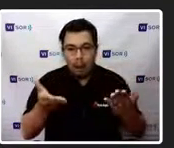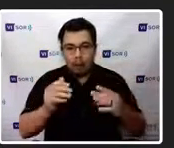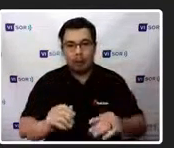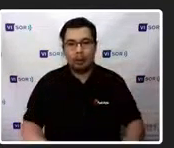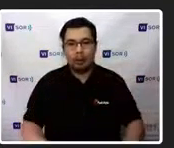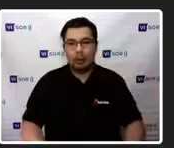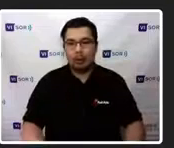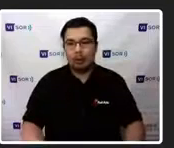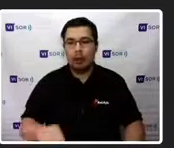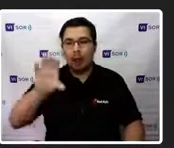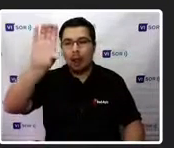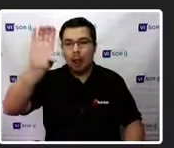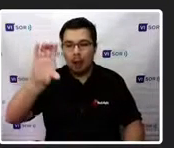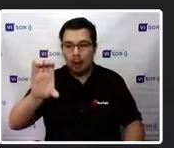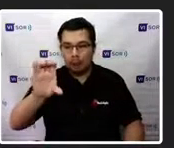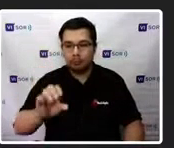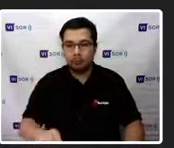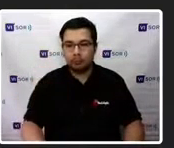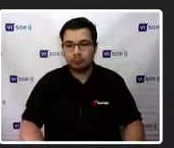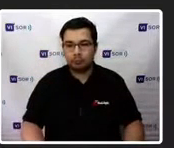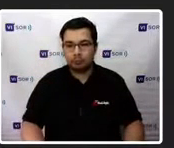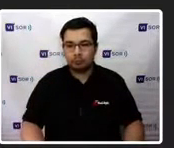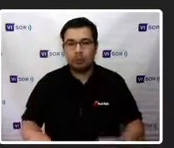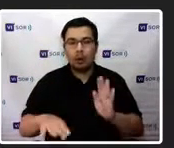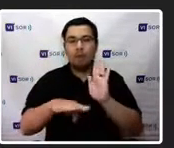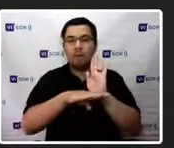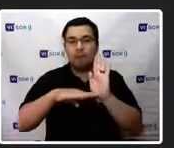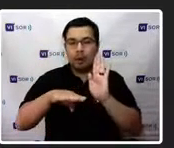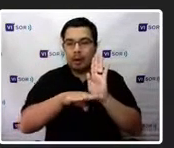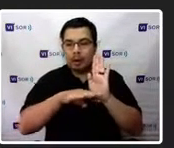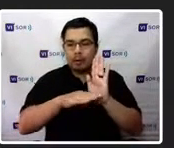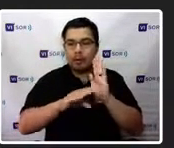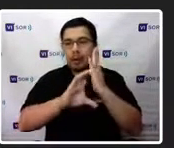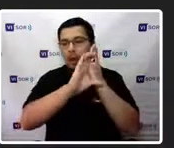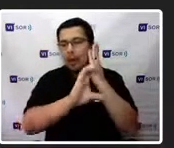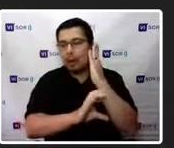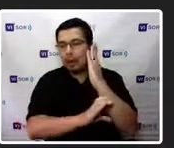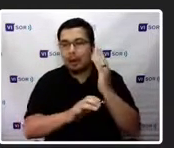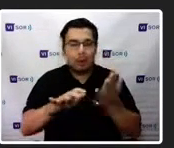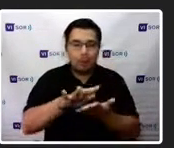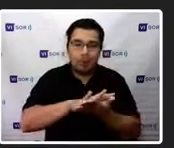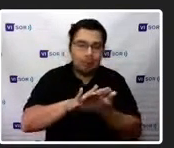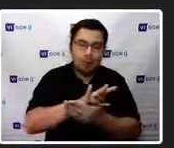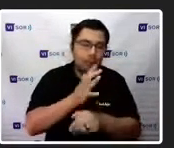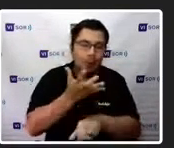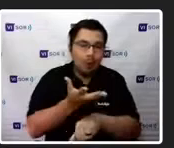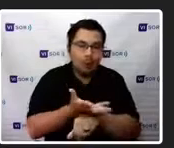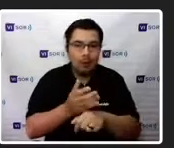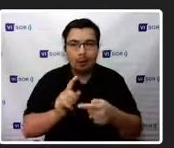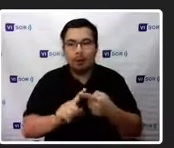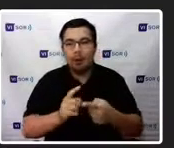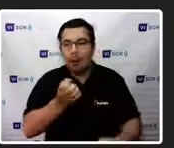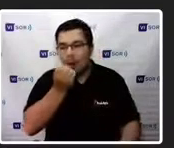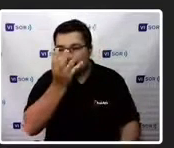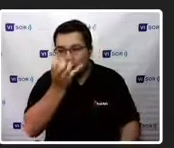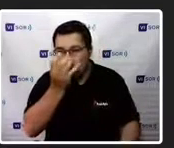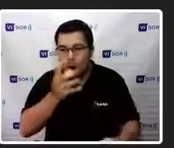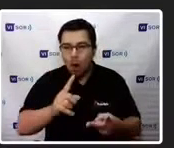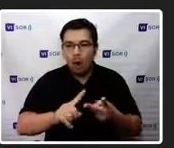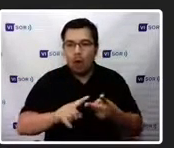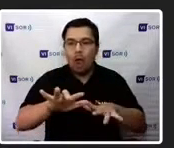cierto?, que son base de su carrera. Y aquí tenemos asignaturas desde flora, fauna,